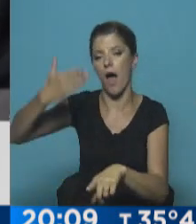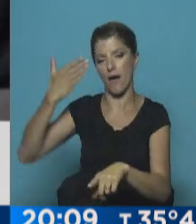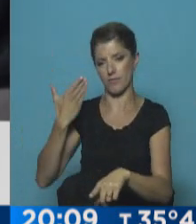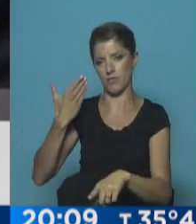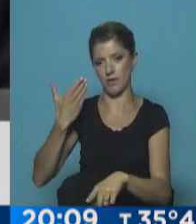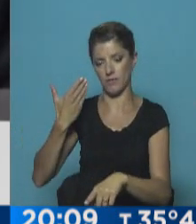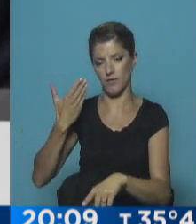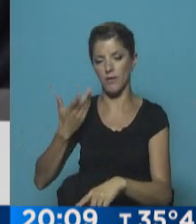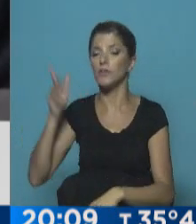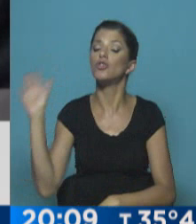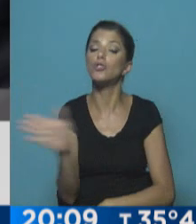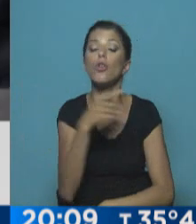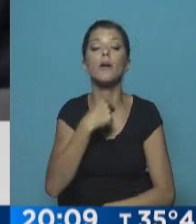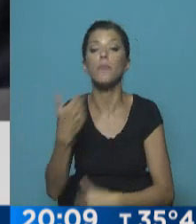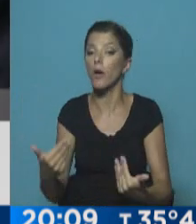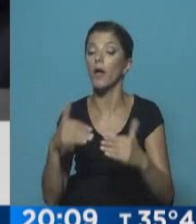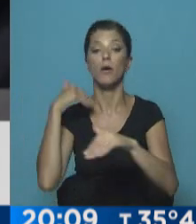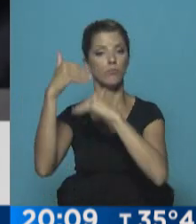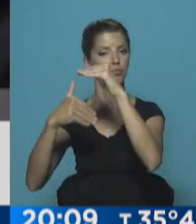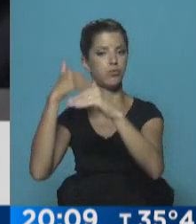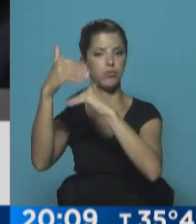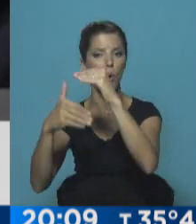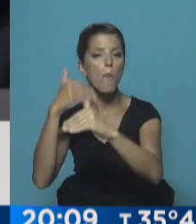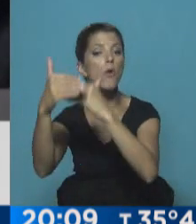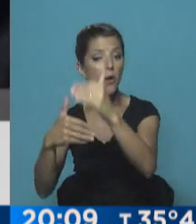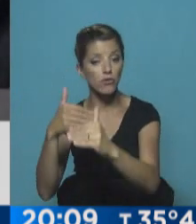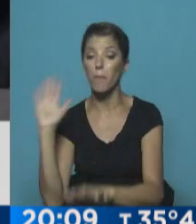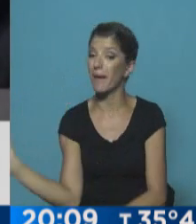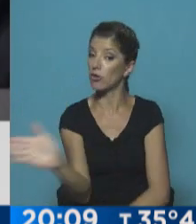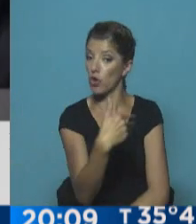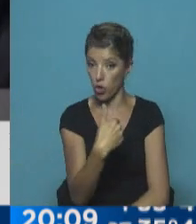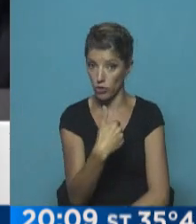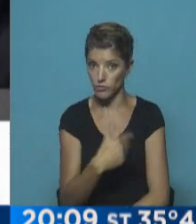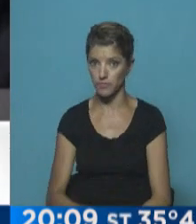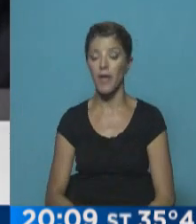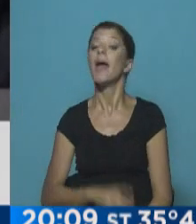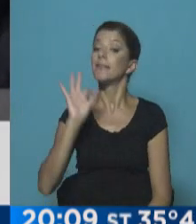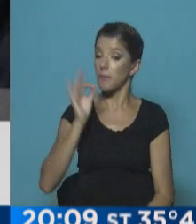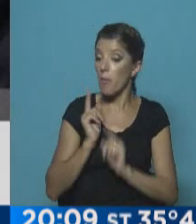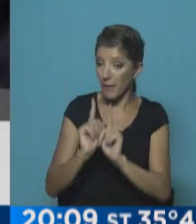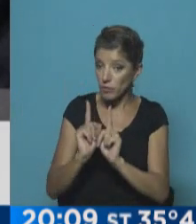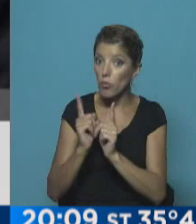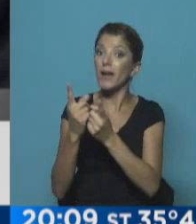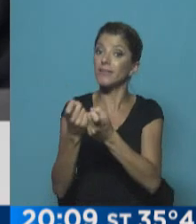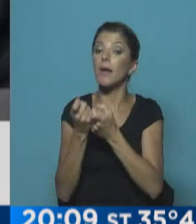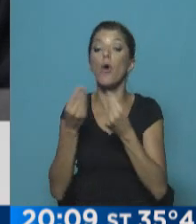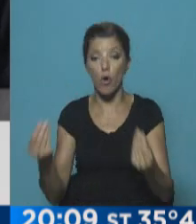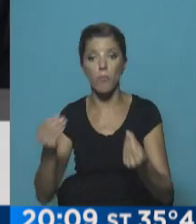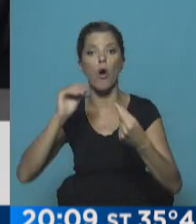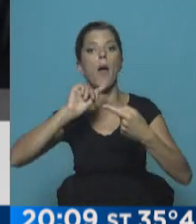queremos realmente crecer queremos que haya oportunidades de Progreso para todos y sabemos que eso viene del camino de buenas